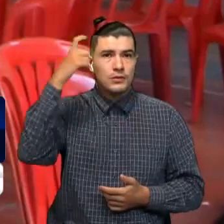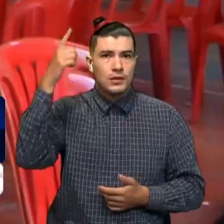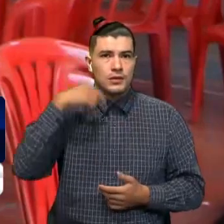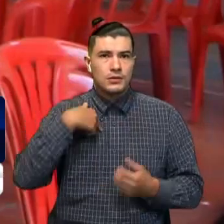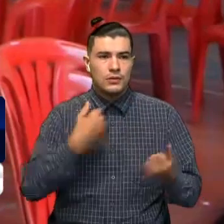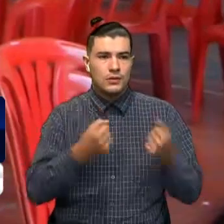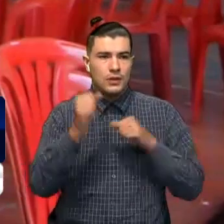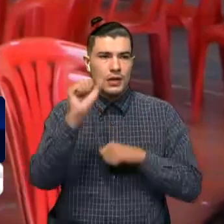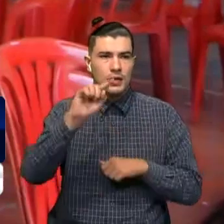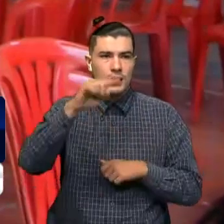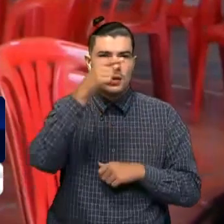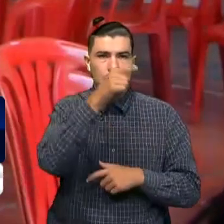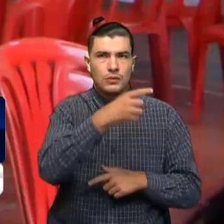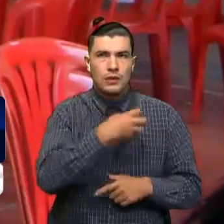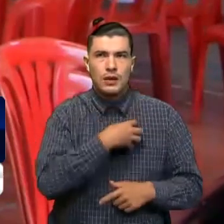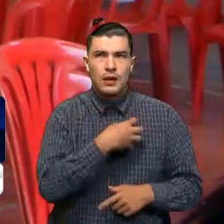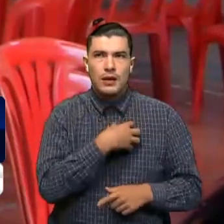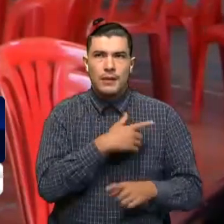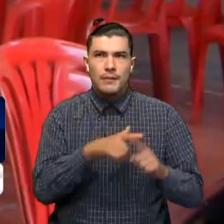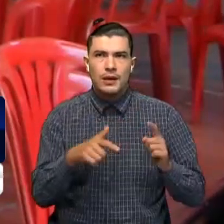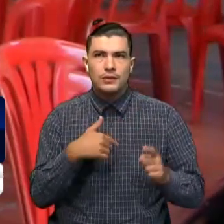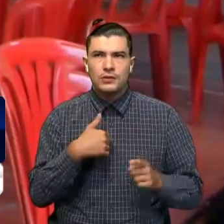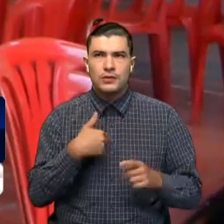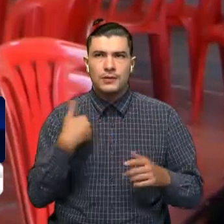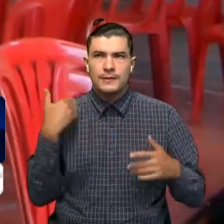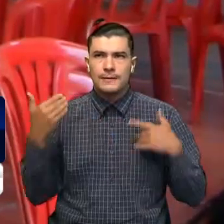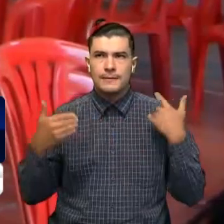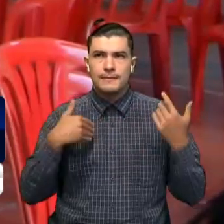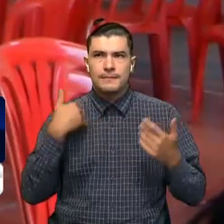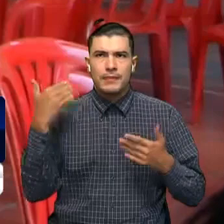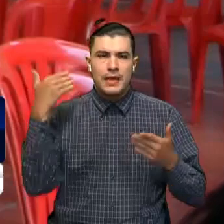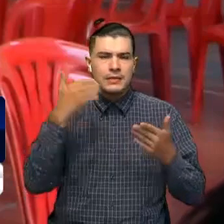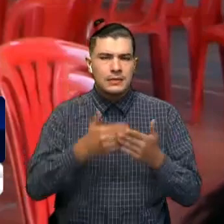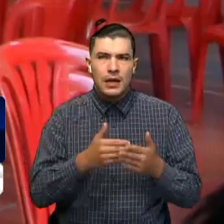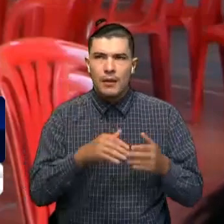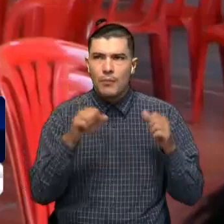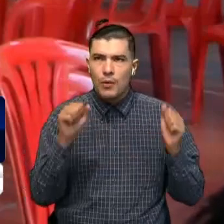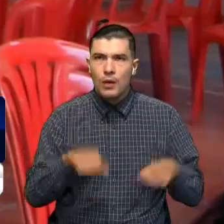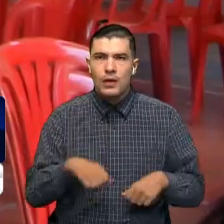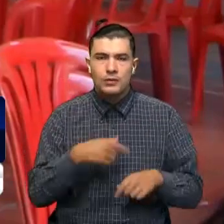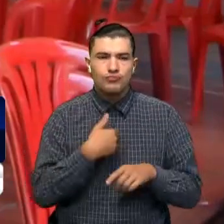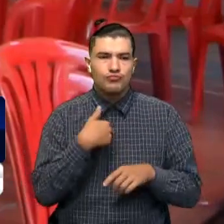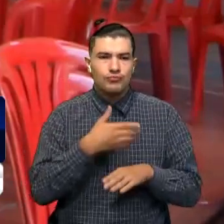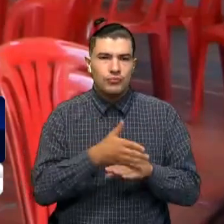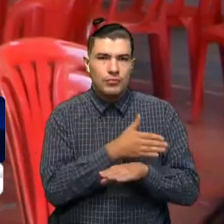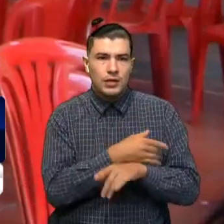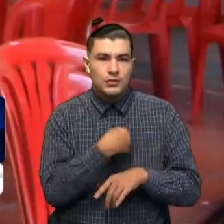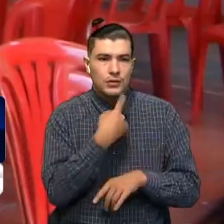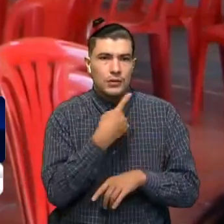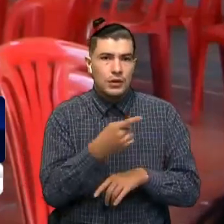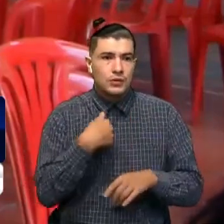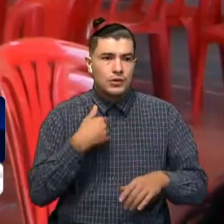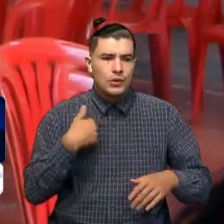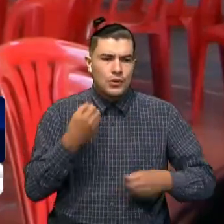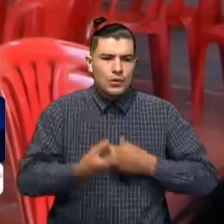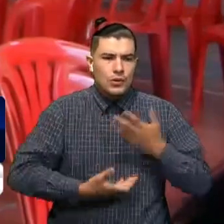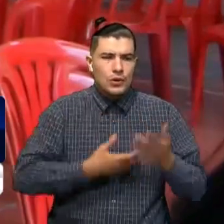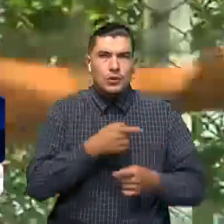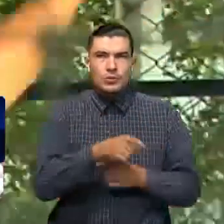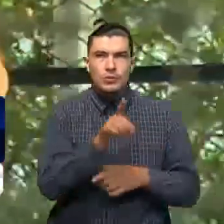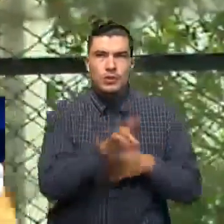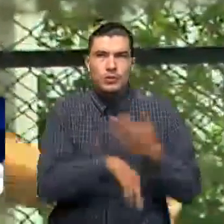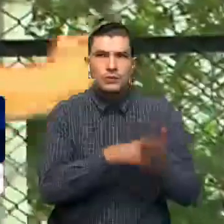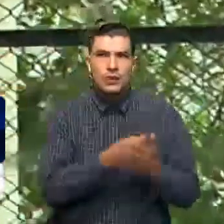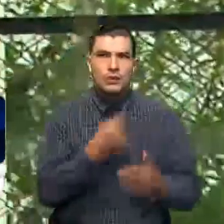quedar uno sabe ganarme el torneo pero voy a disfrutarlo disfrutarlo al máximo y como decía hace un rato si disfruto y doy lo mejor de mí los resultados tan